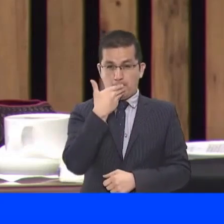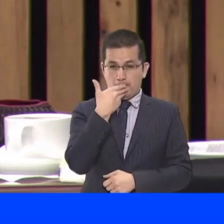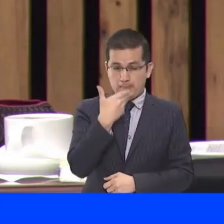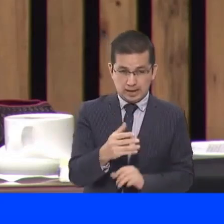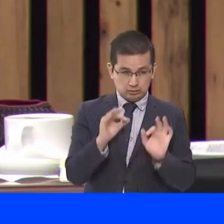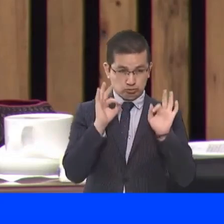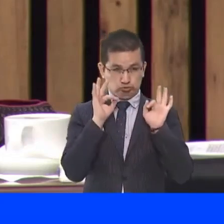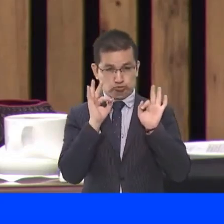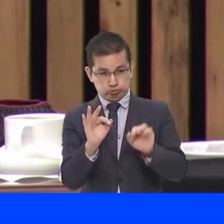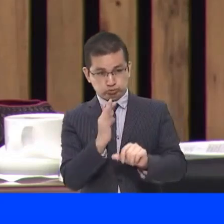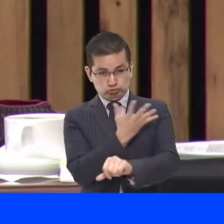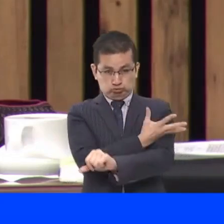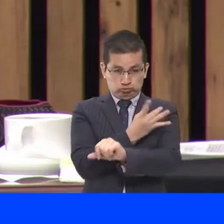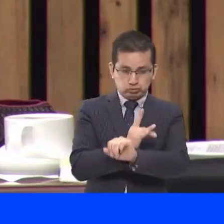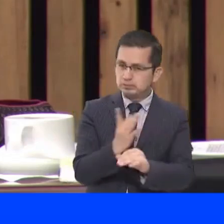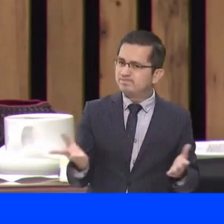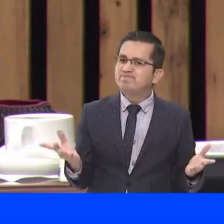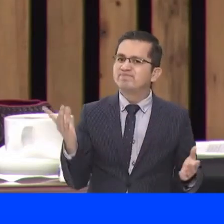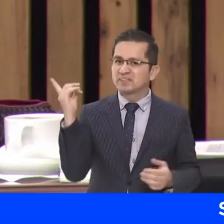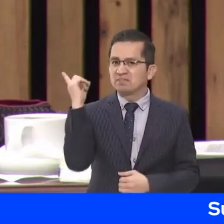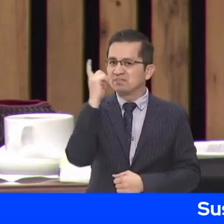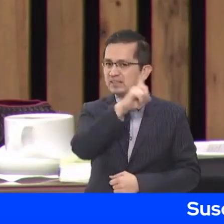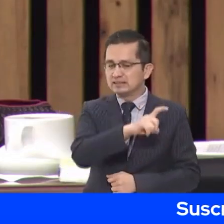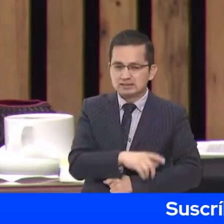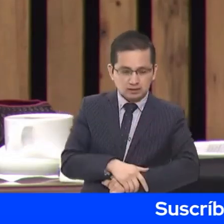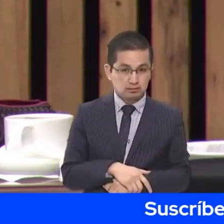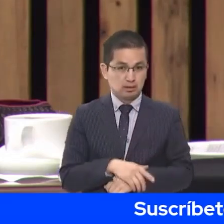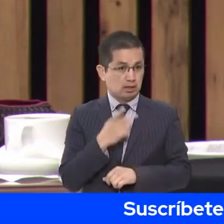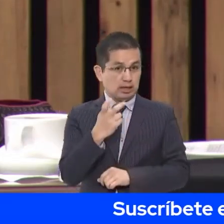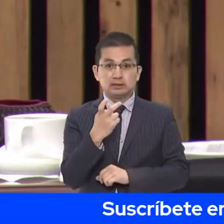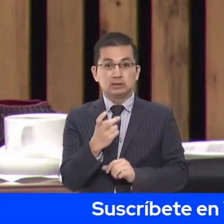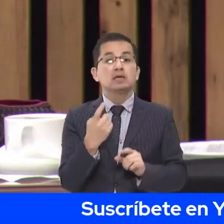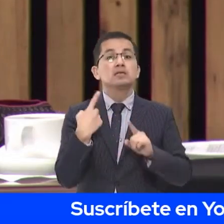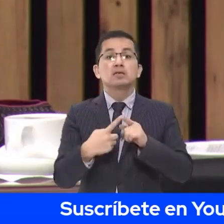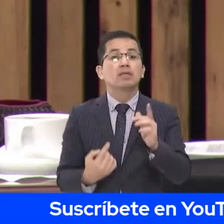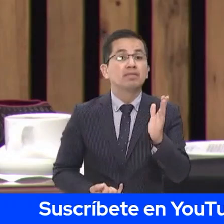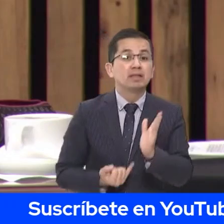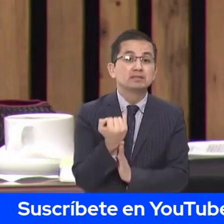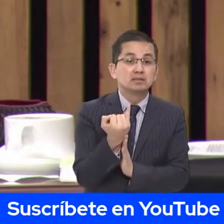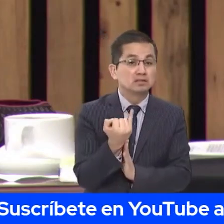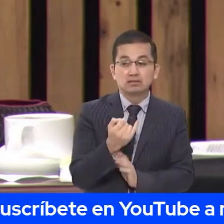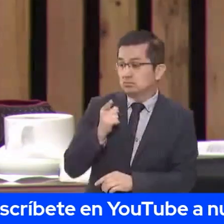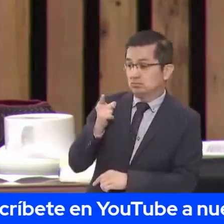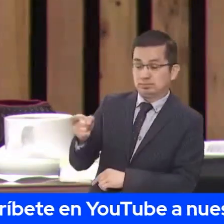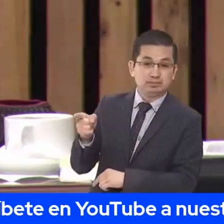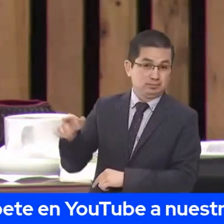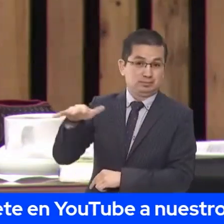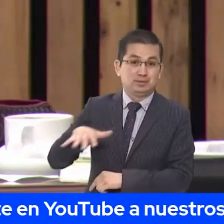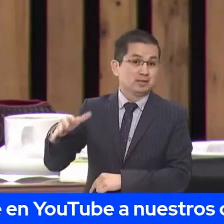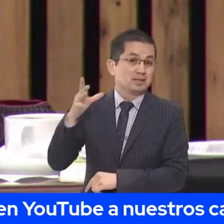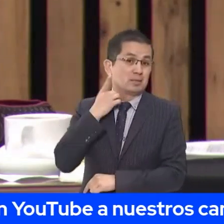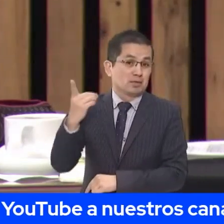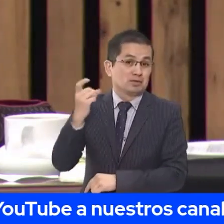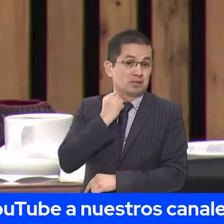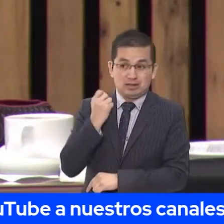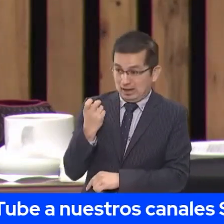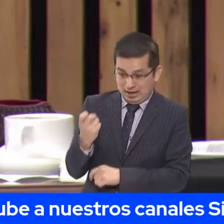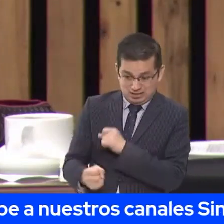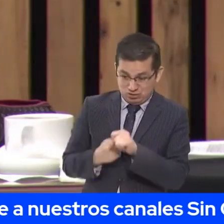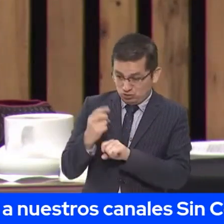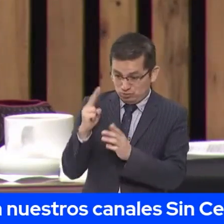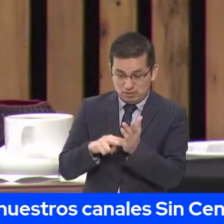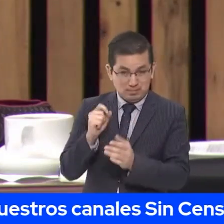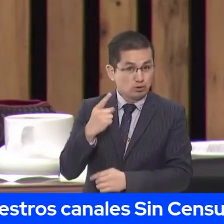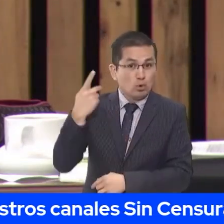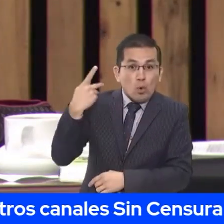estamos hablando. Y poco a poco, cuando de pronto decaen los ánimos y creemos que ahí quedó